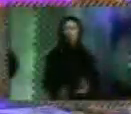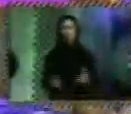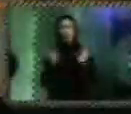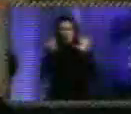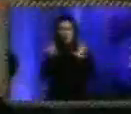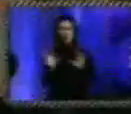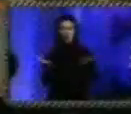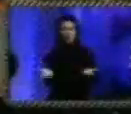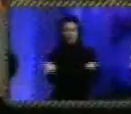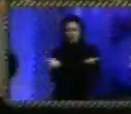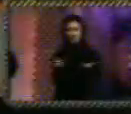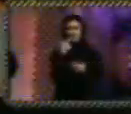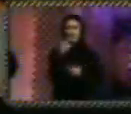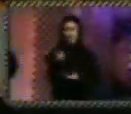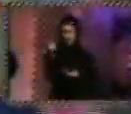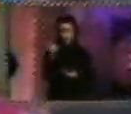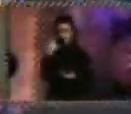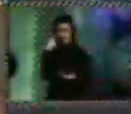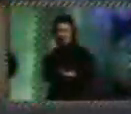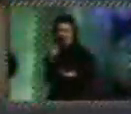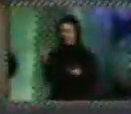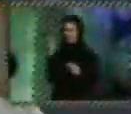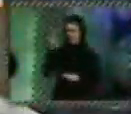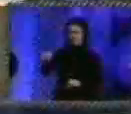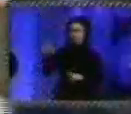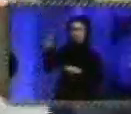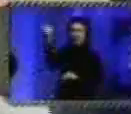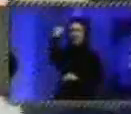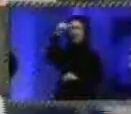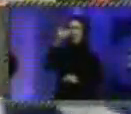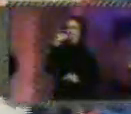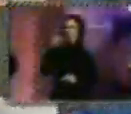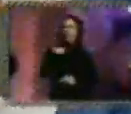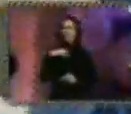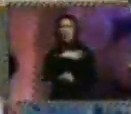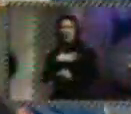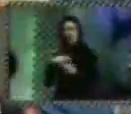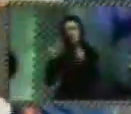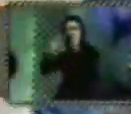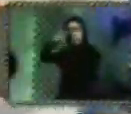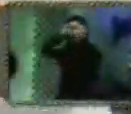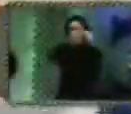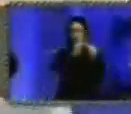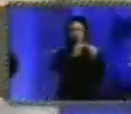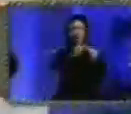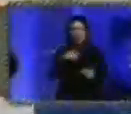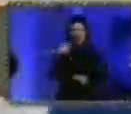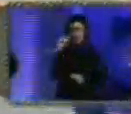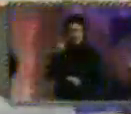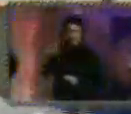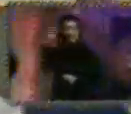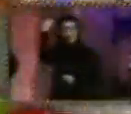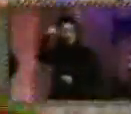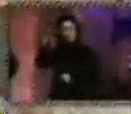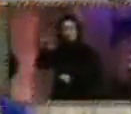culo repito. Mira fuerte, tío bueno, ¡ante el jurado! Le quiero comer la boca. Mira fuerte, tío bueno, le